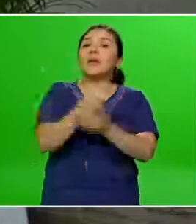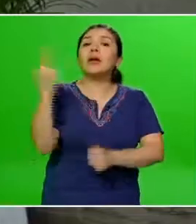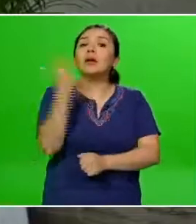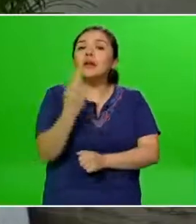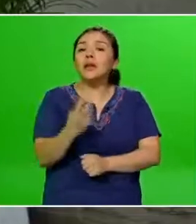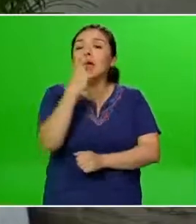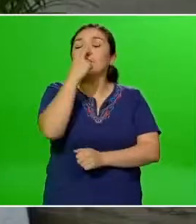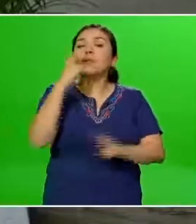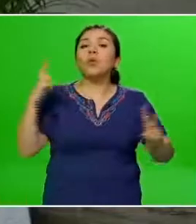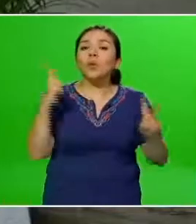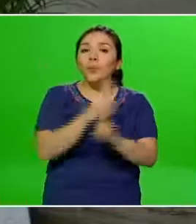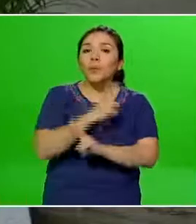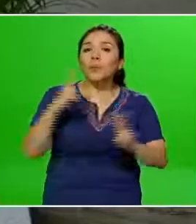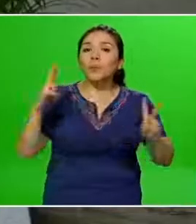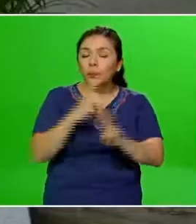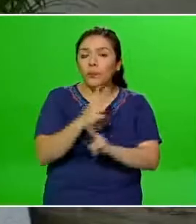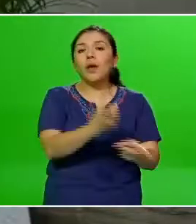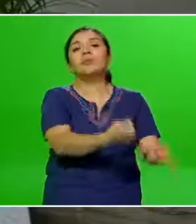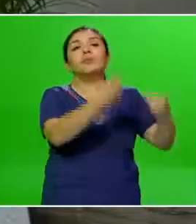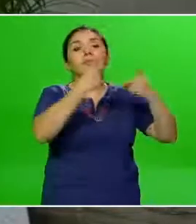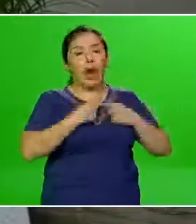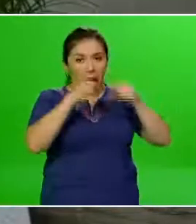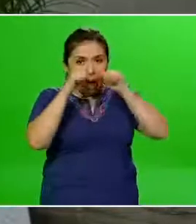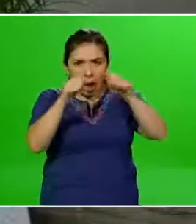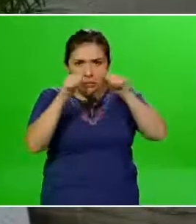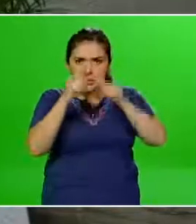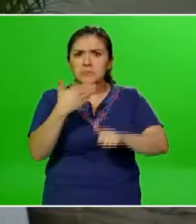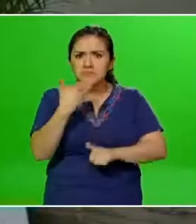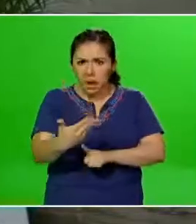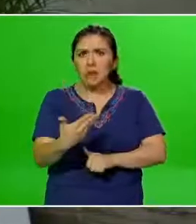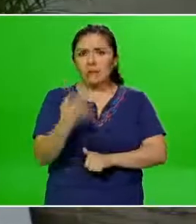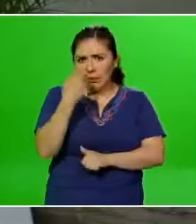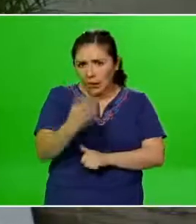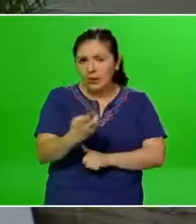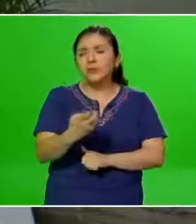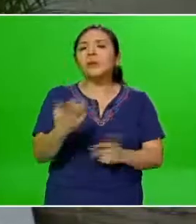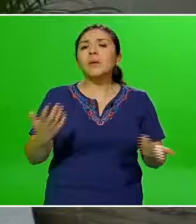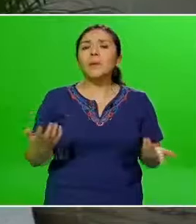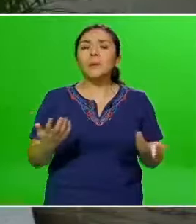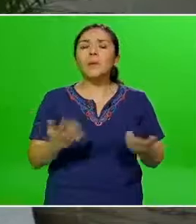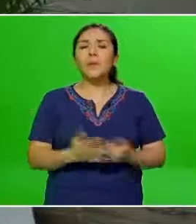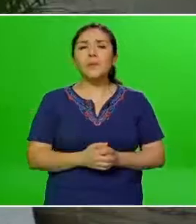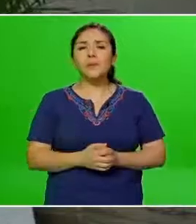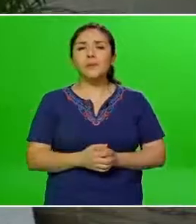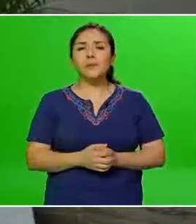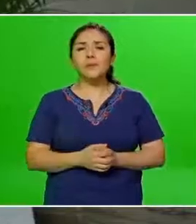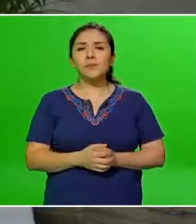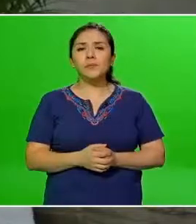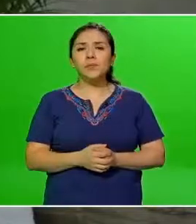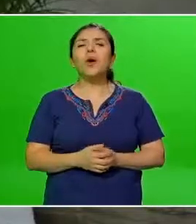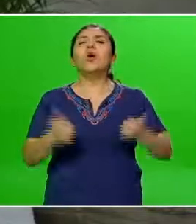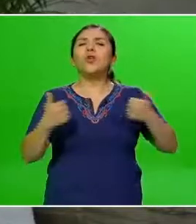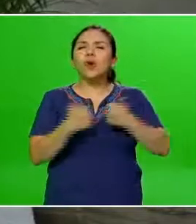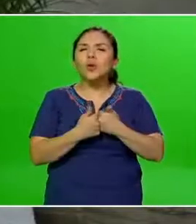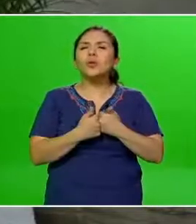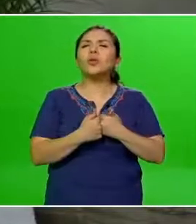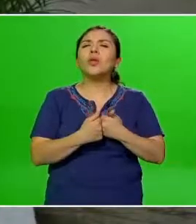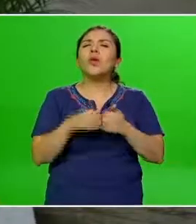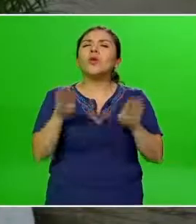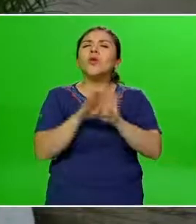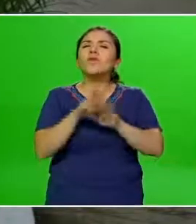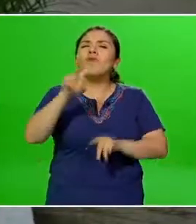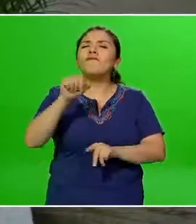donde me brindaron la atención, más que nada sobre nebulizaciones,